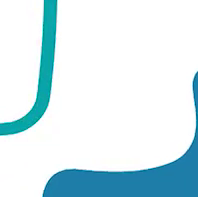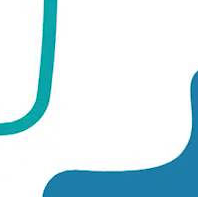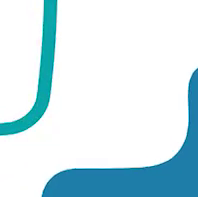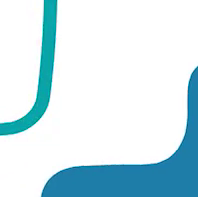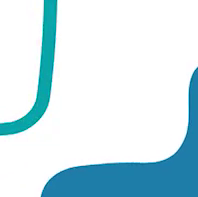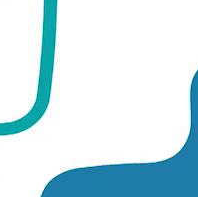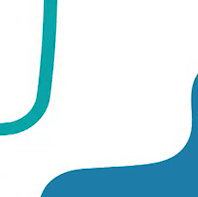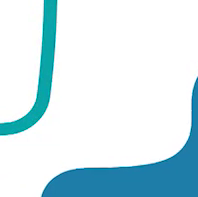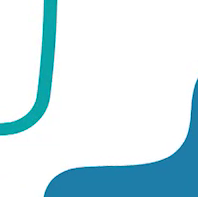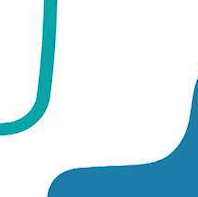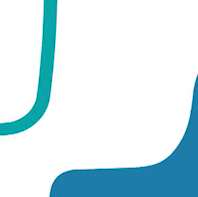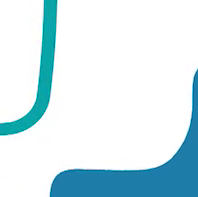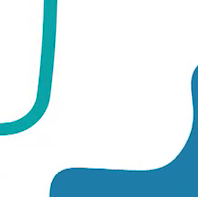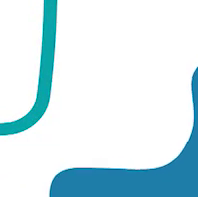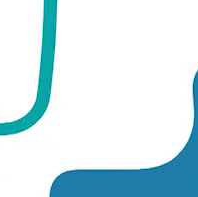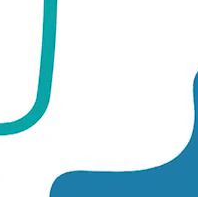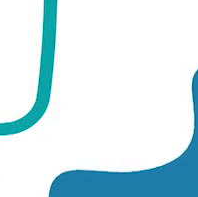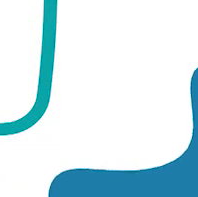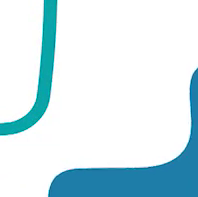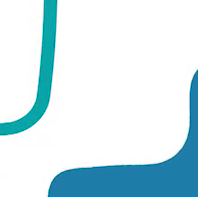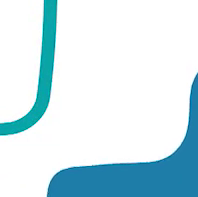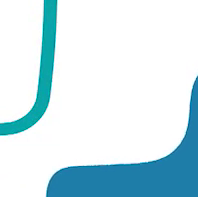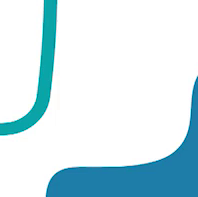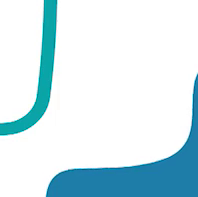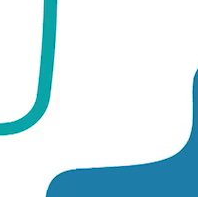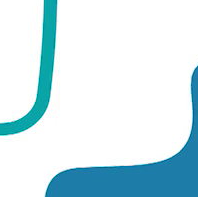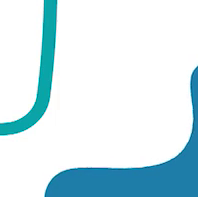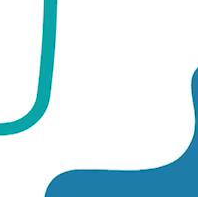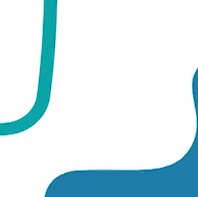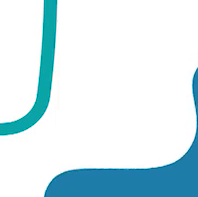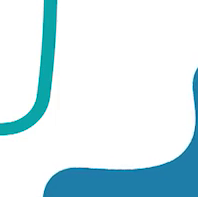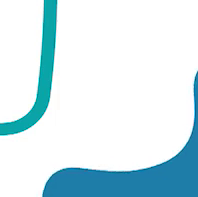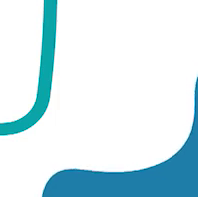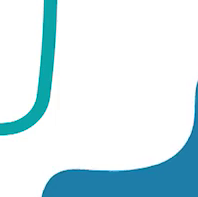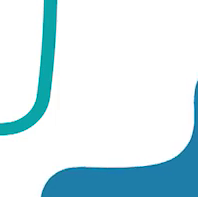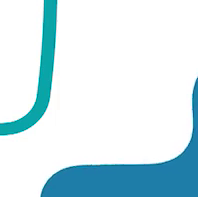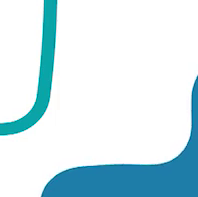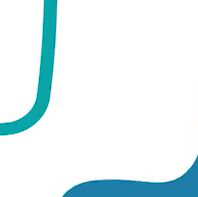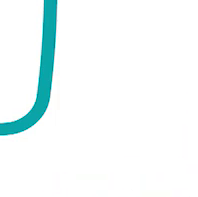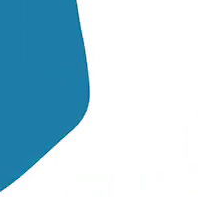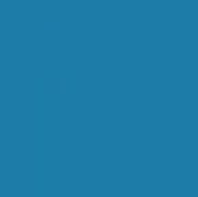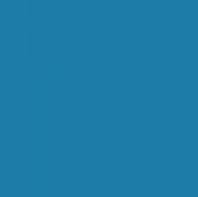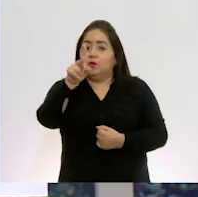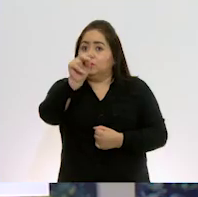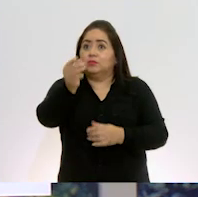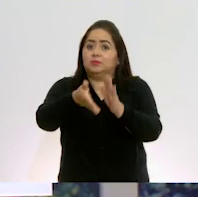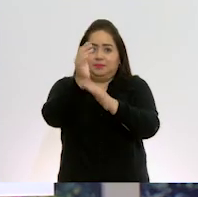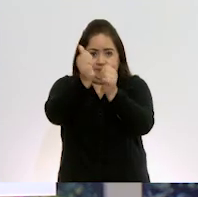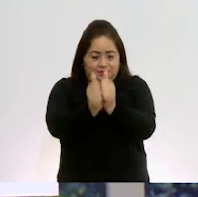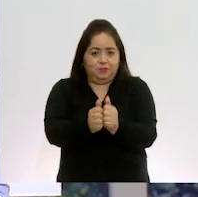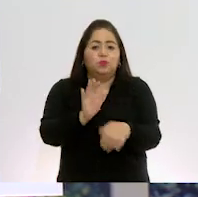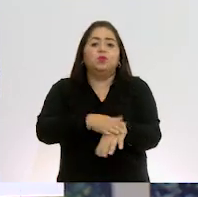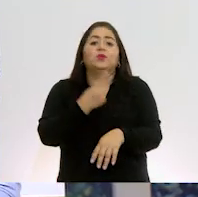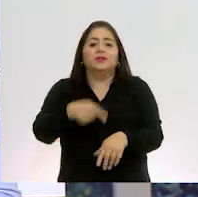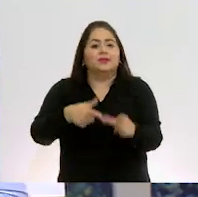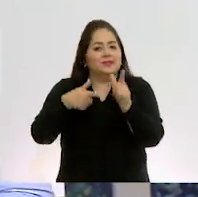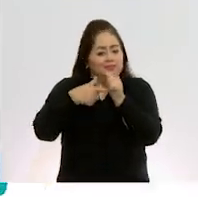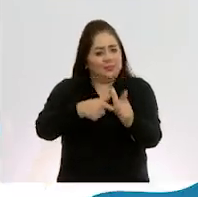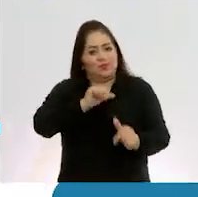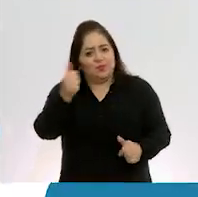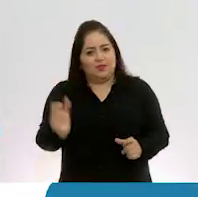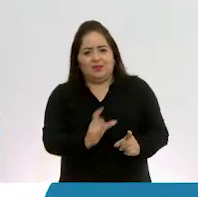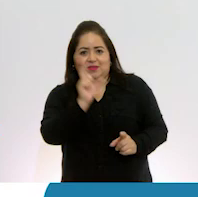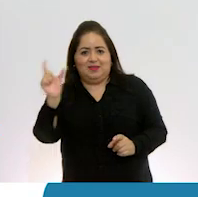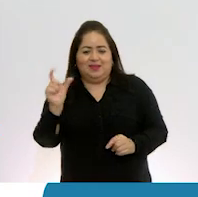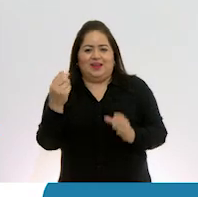Amigos, esto fue Expresando Mis Emociones. Espero lo hayan disfrutado tanto como nosotros. Pero no se muevan, porque continuamos con la siguiente